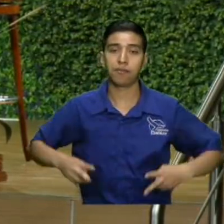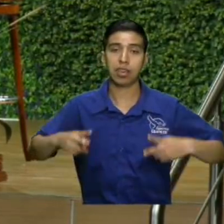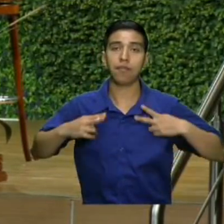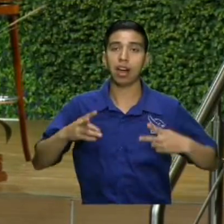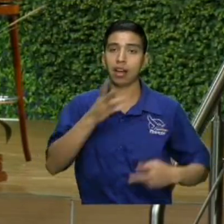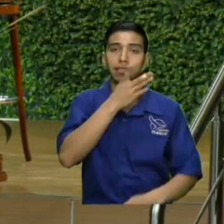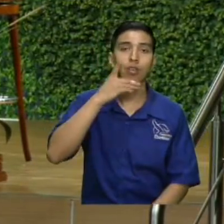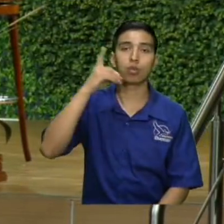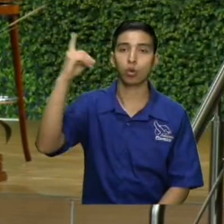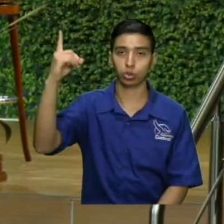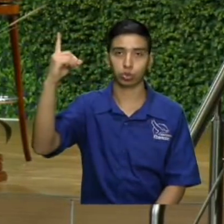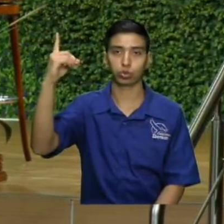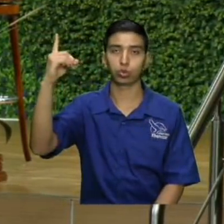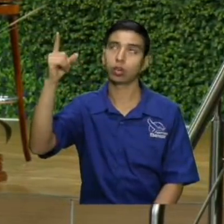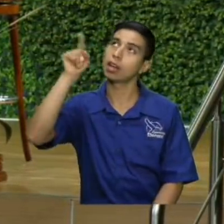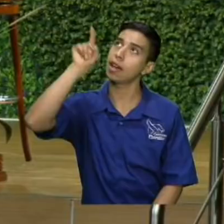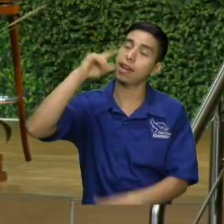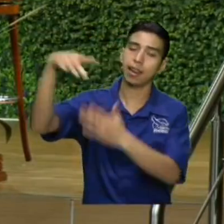es el único que la puede dar.